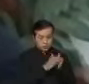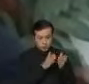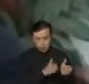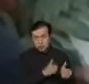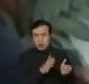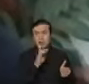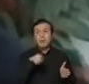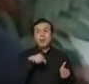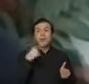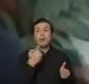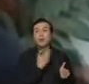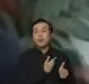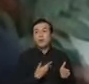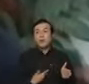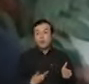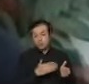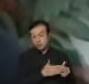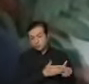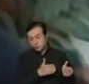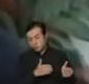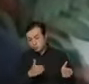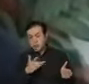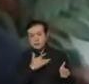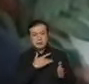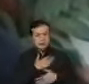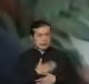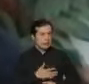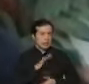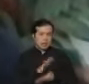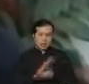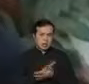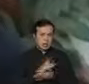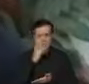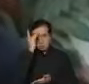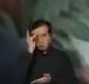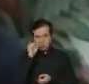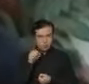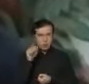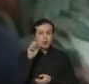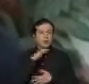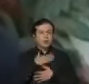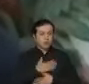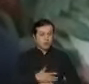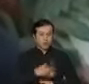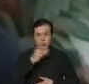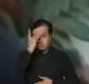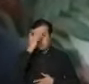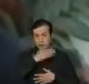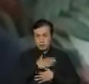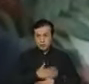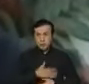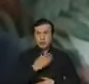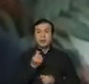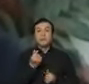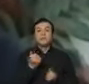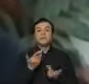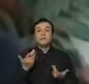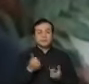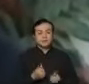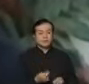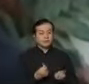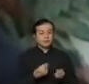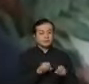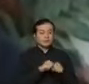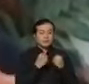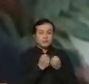los próximos gobiernos tengan alivio y puedan destinar este dinero. Primero puedan aliviar la caja fiscal y destinar este dinero a gasto